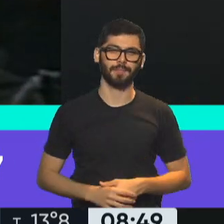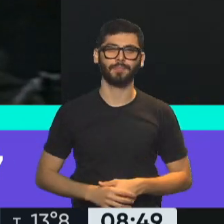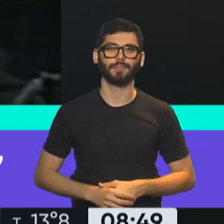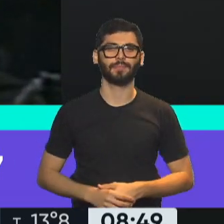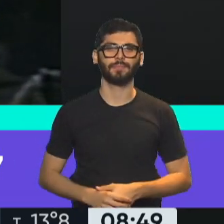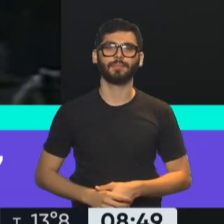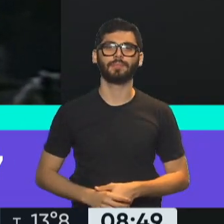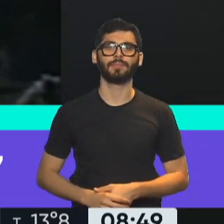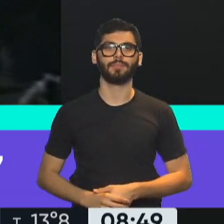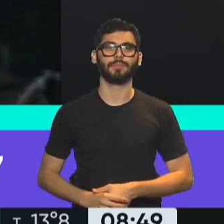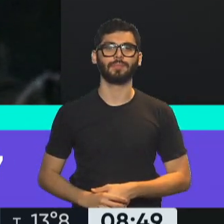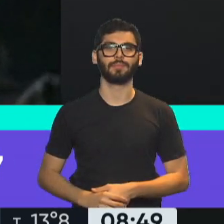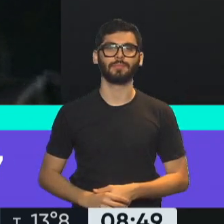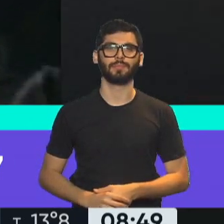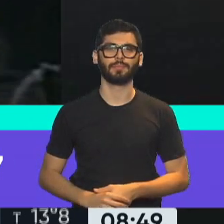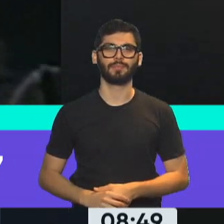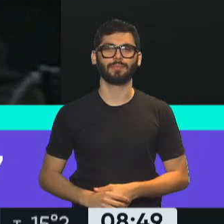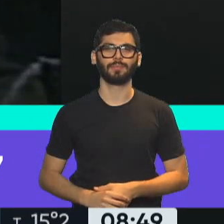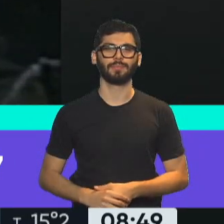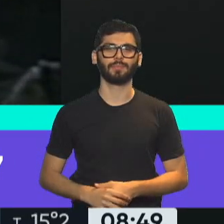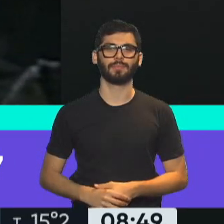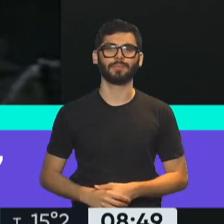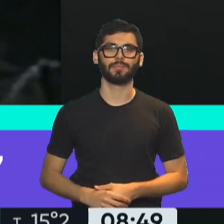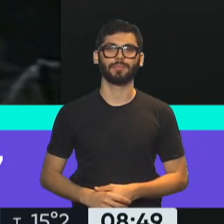mal, cuando estés sola,